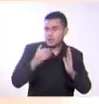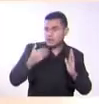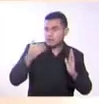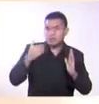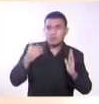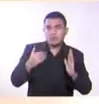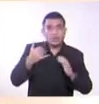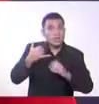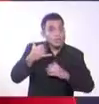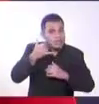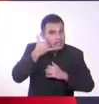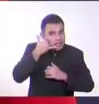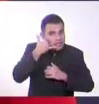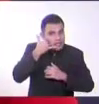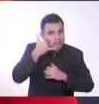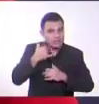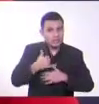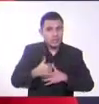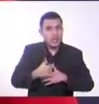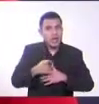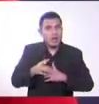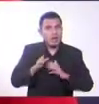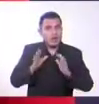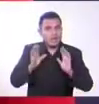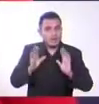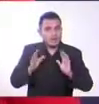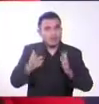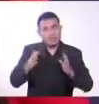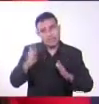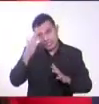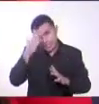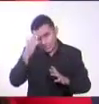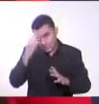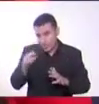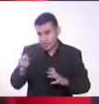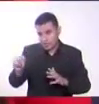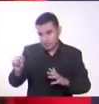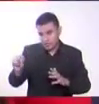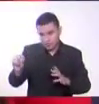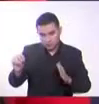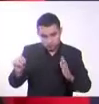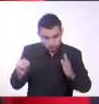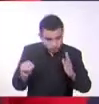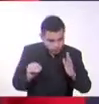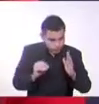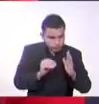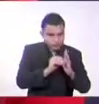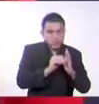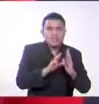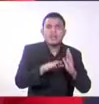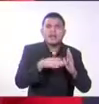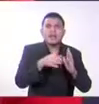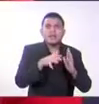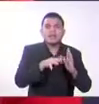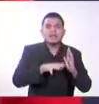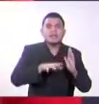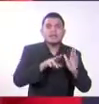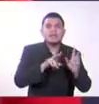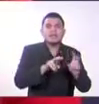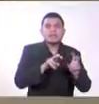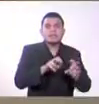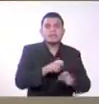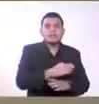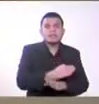las telefonías. Ahora bien, ya sabemos para qué va destinado ese, ¿verdad? Sí. ¿Para qué campo?